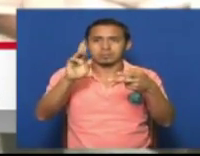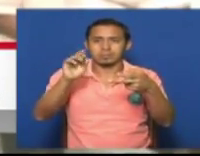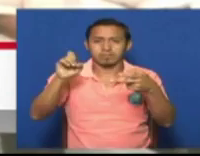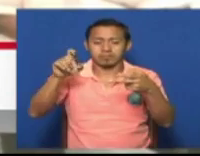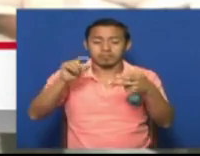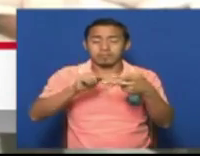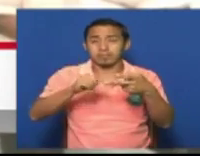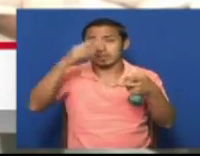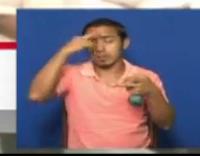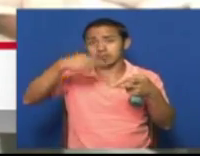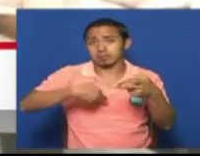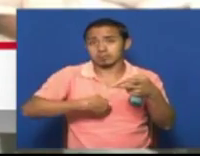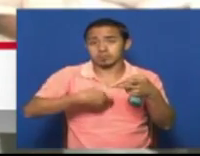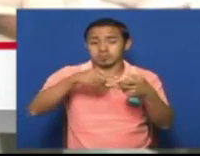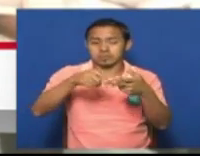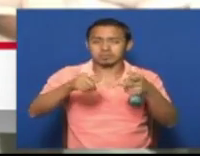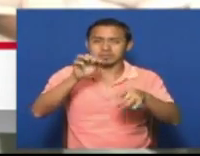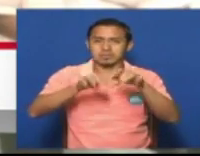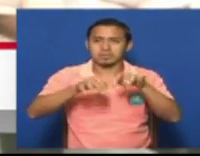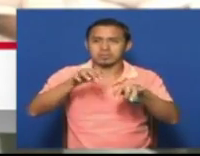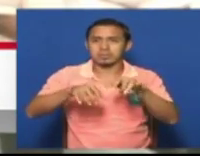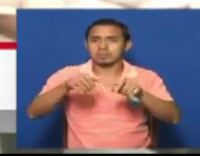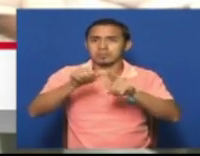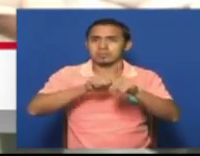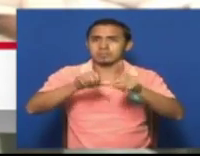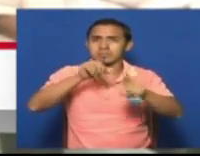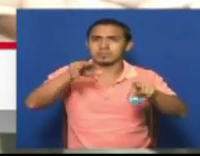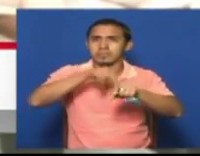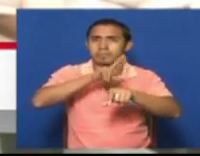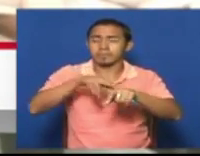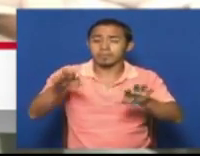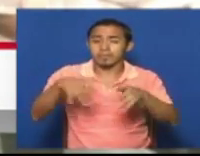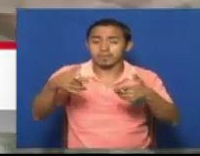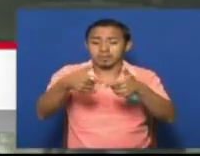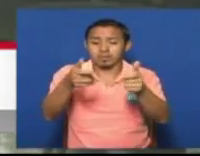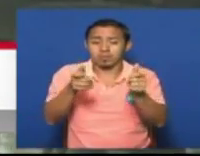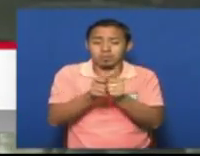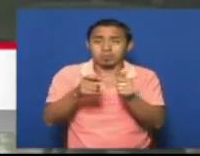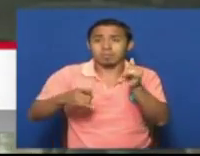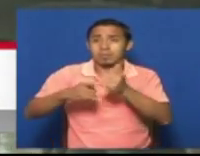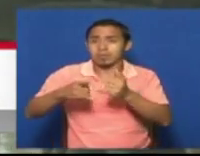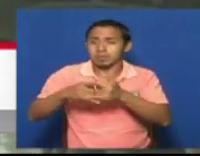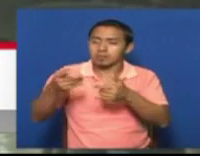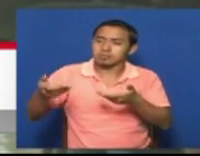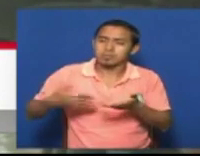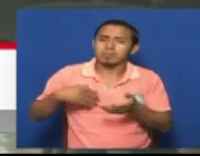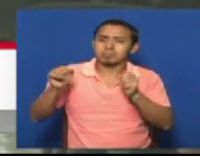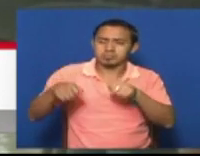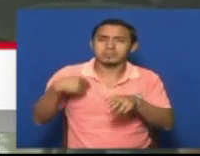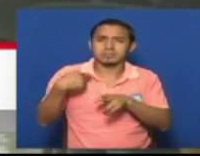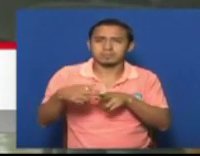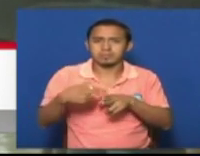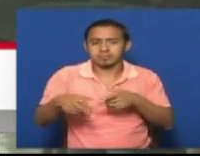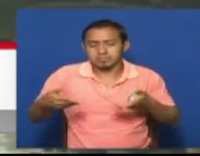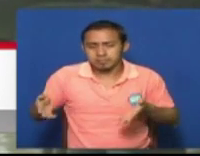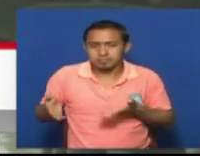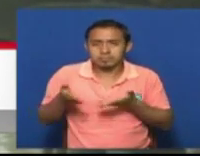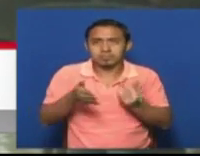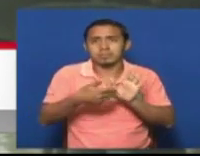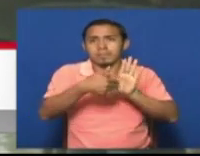ellos colaboraron para que el grupo de género auspiciará la publicación